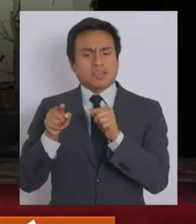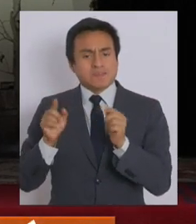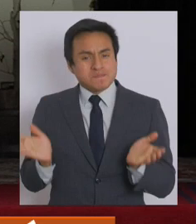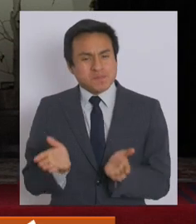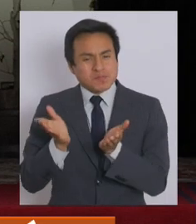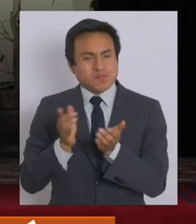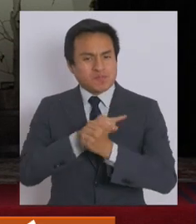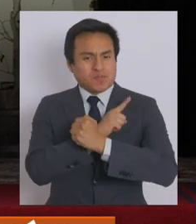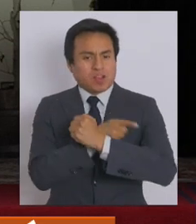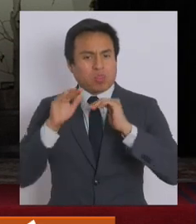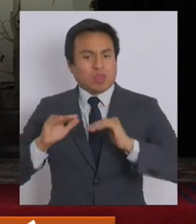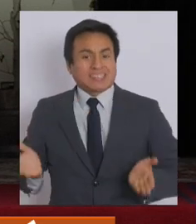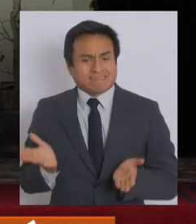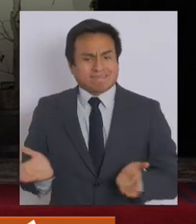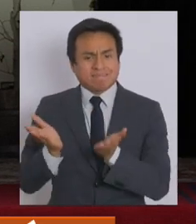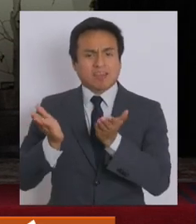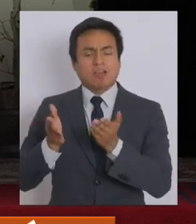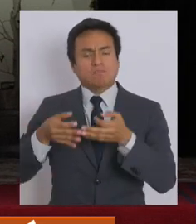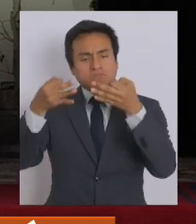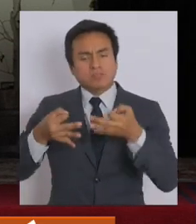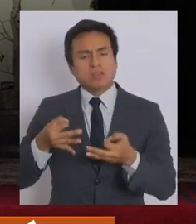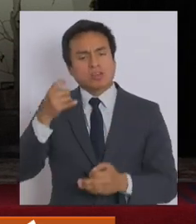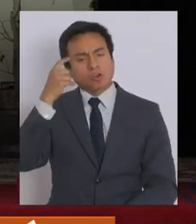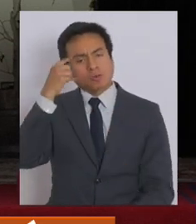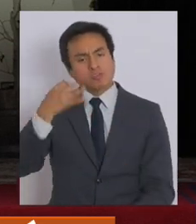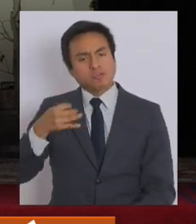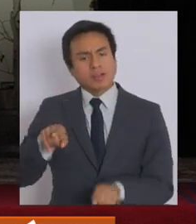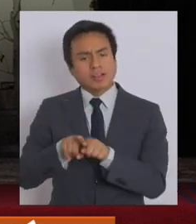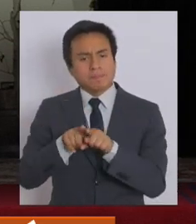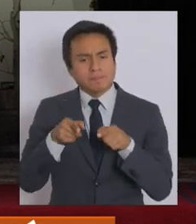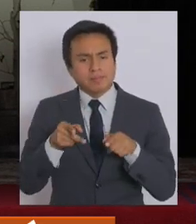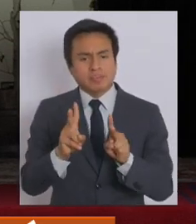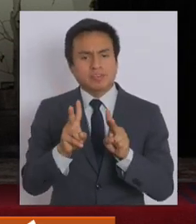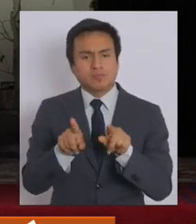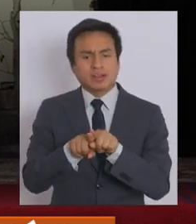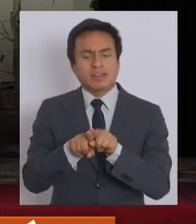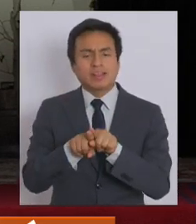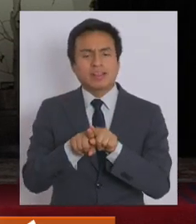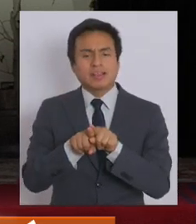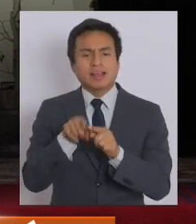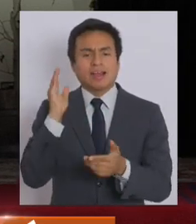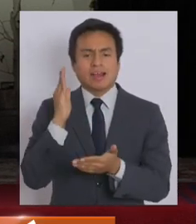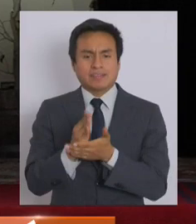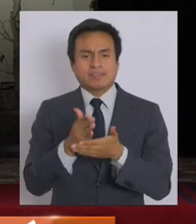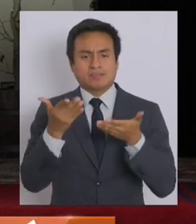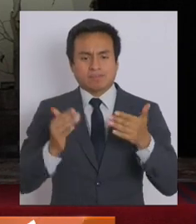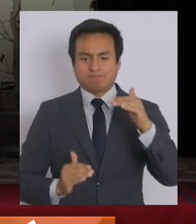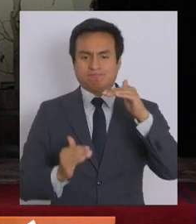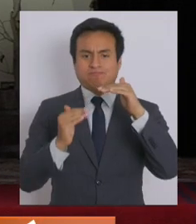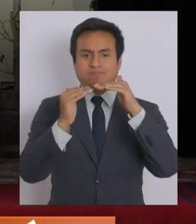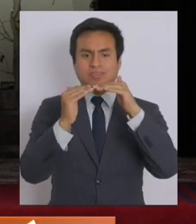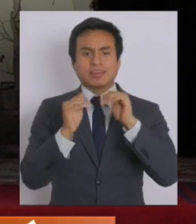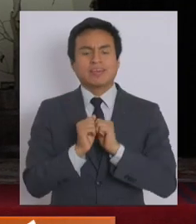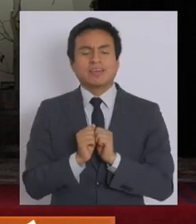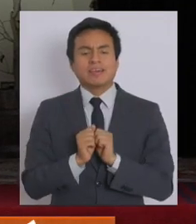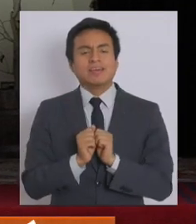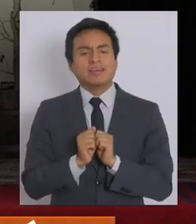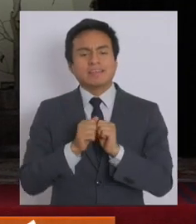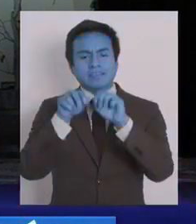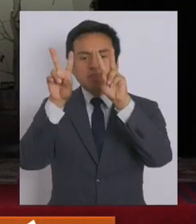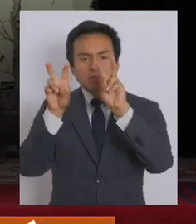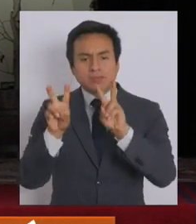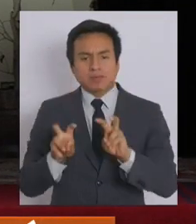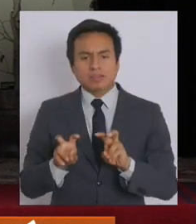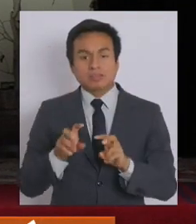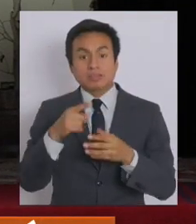impulso, la fuerza, el dinamismo y la convicción que le han permitido llegar hasta donde está. Y dentro de esos temas